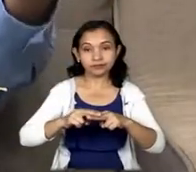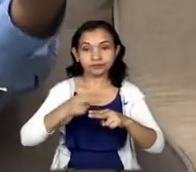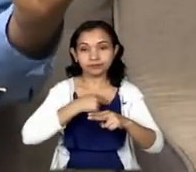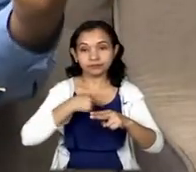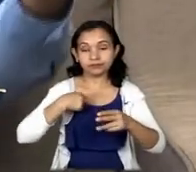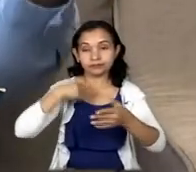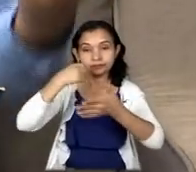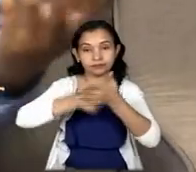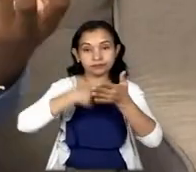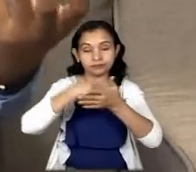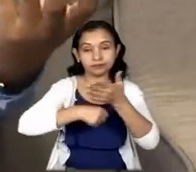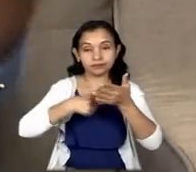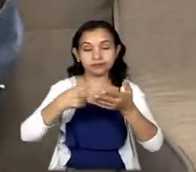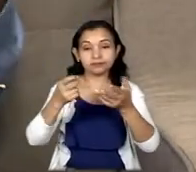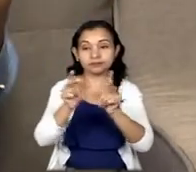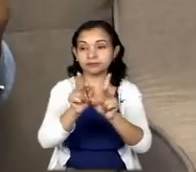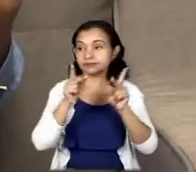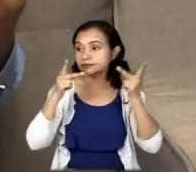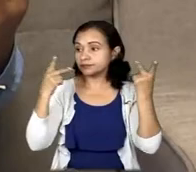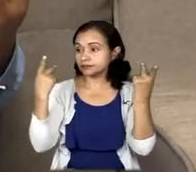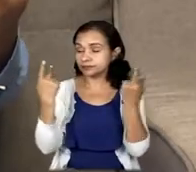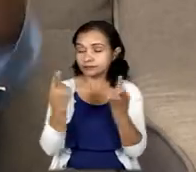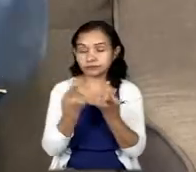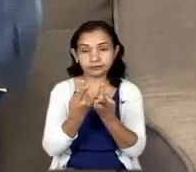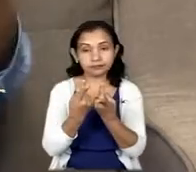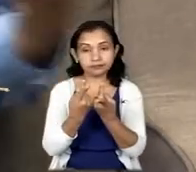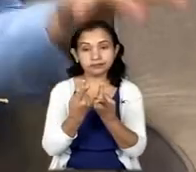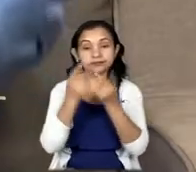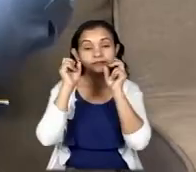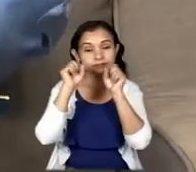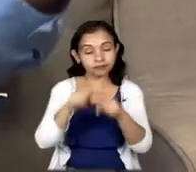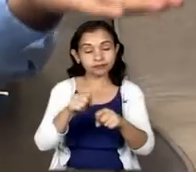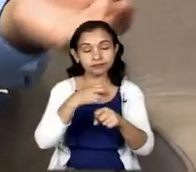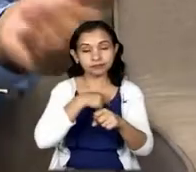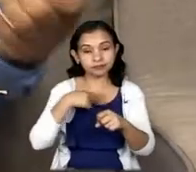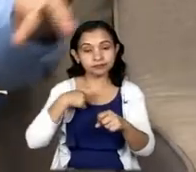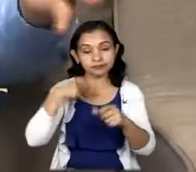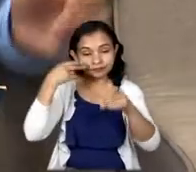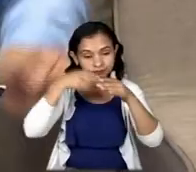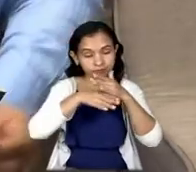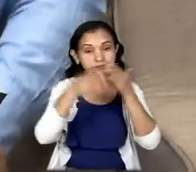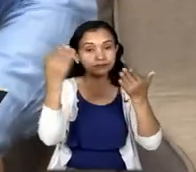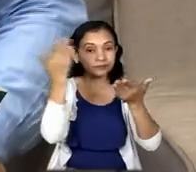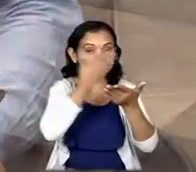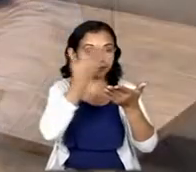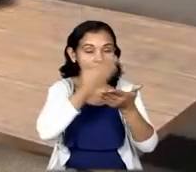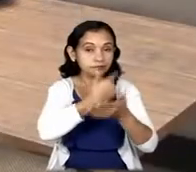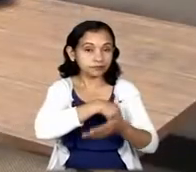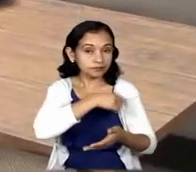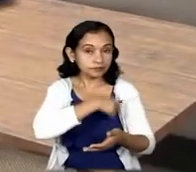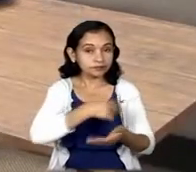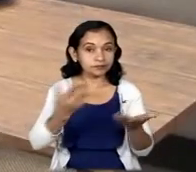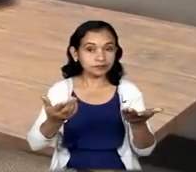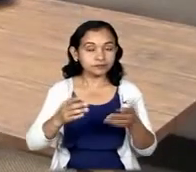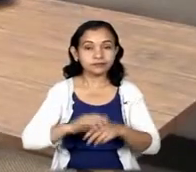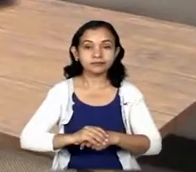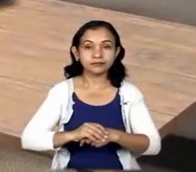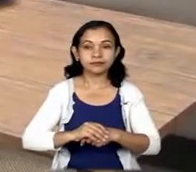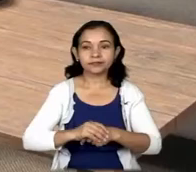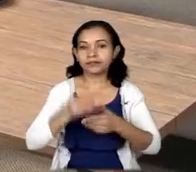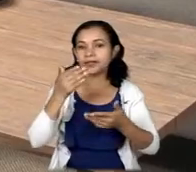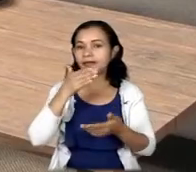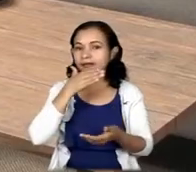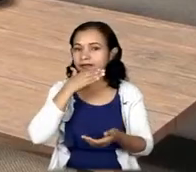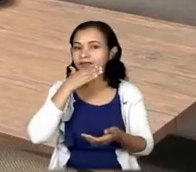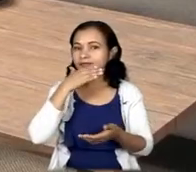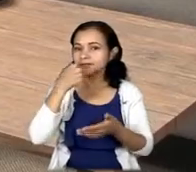lucha para que nuestra población en general tuviese acceso a la educación. Así era, es que la lucha era bien